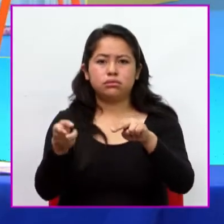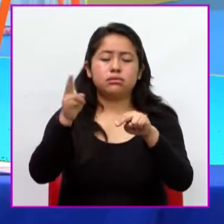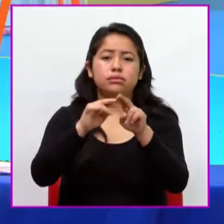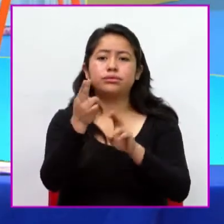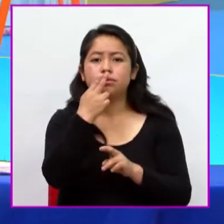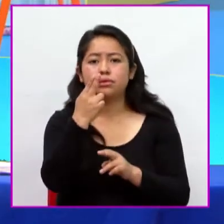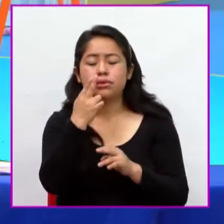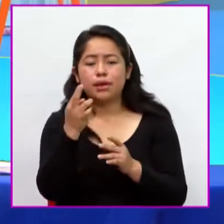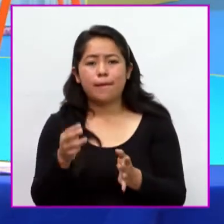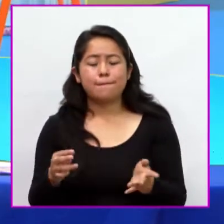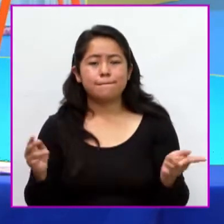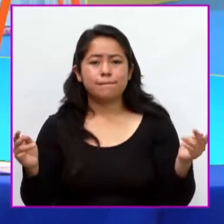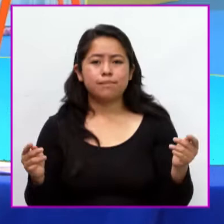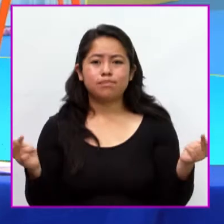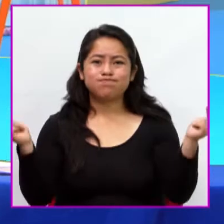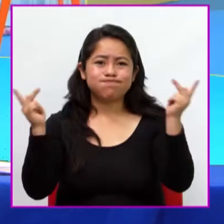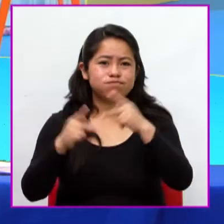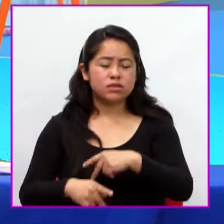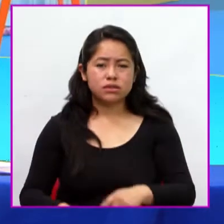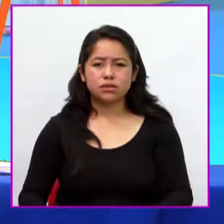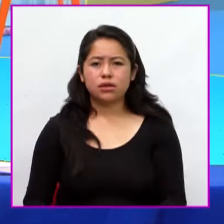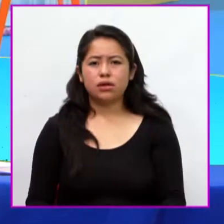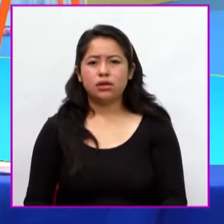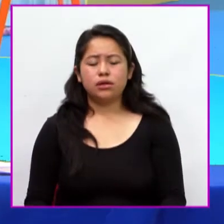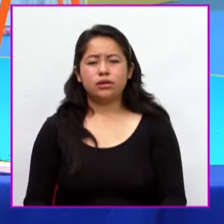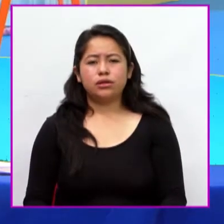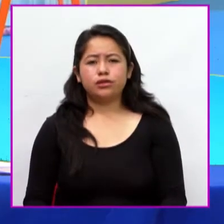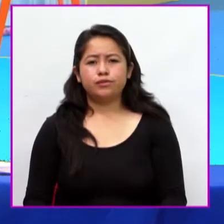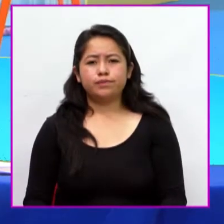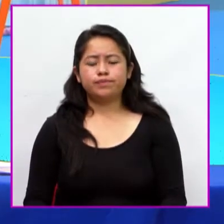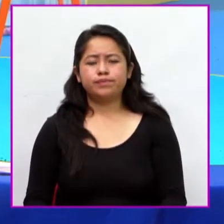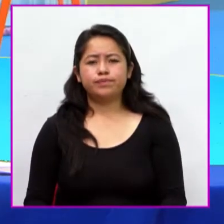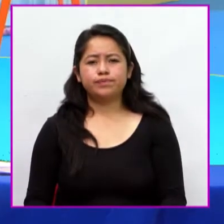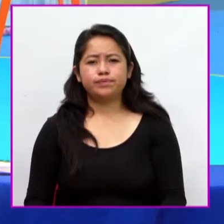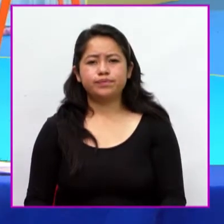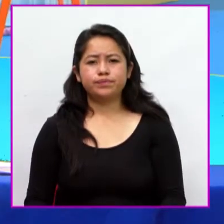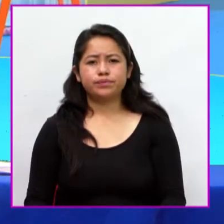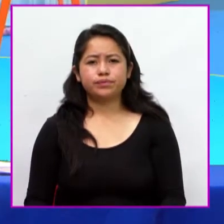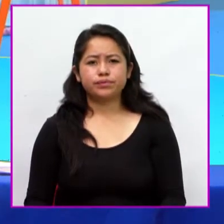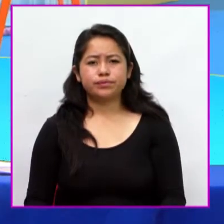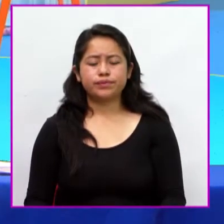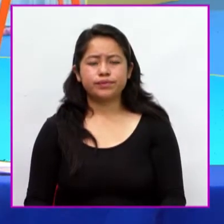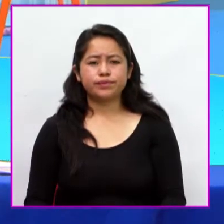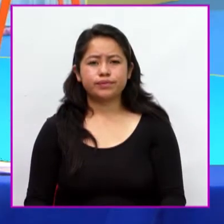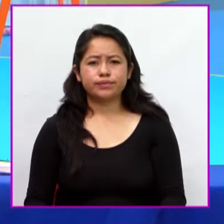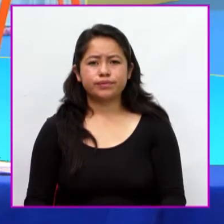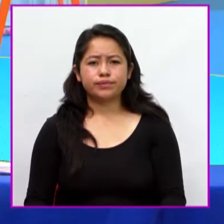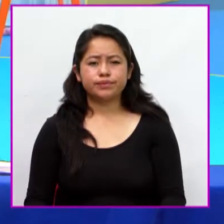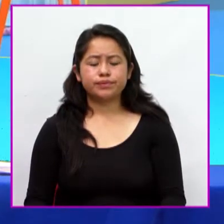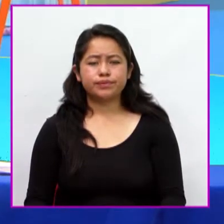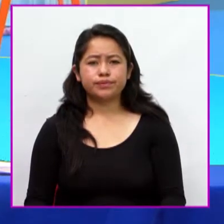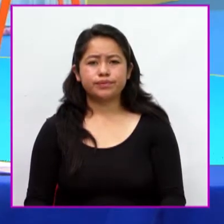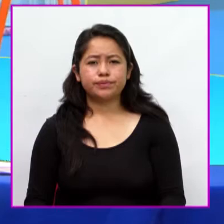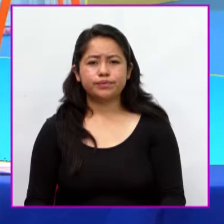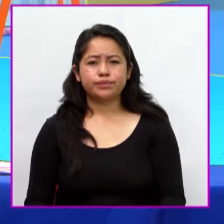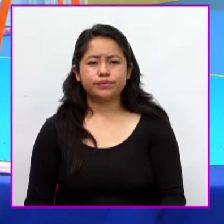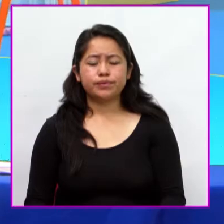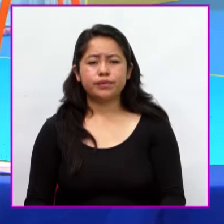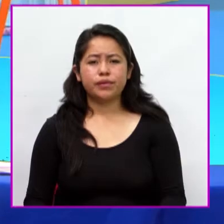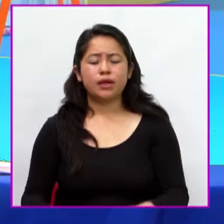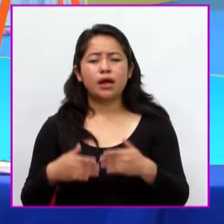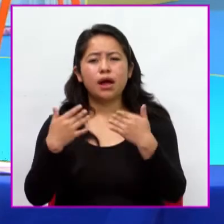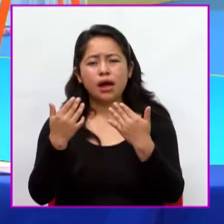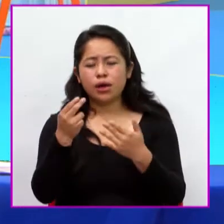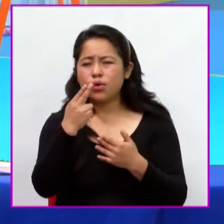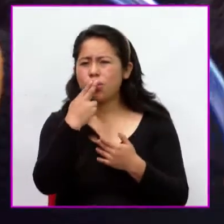el otro pulmón. Como les mencionaba, el humo del tabaco tiene muchas sustancias